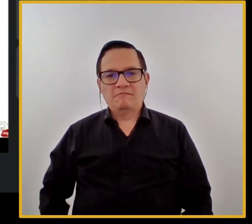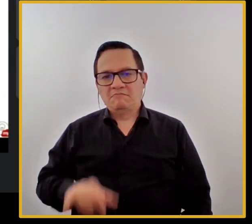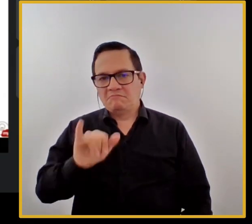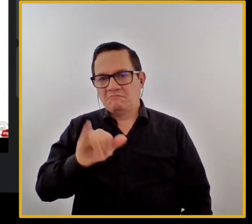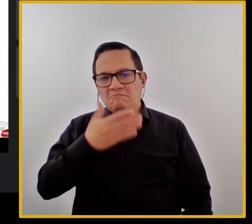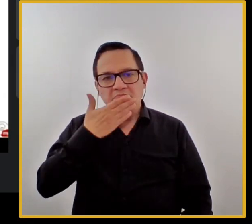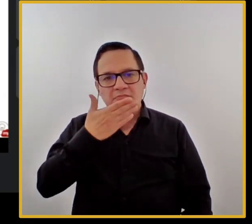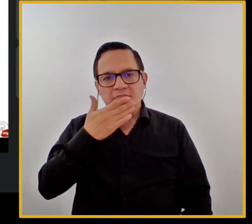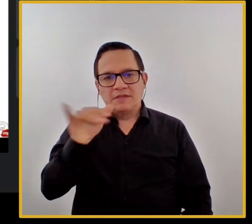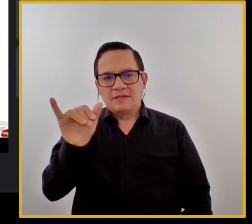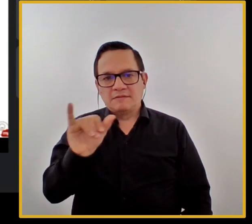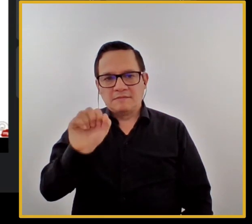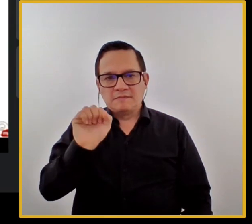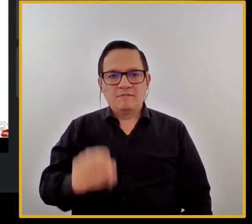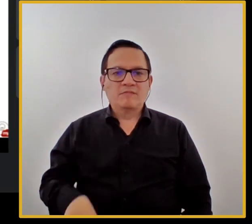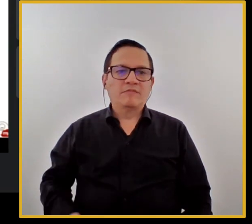¿no?